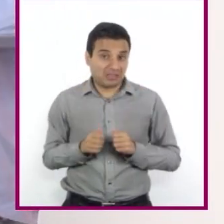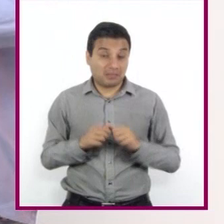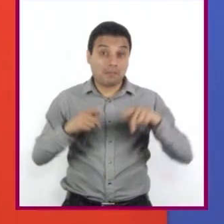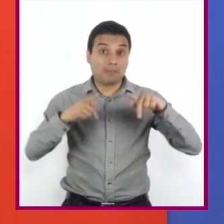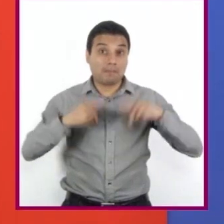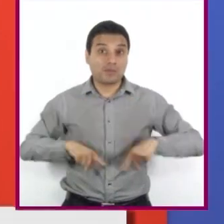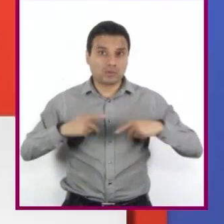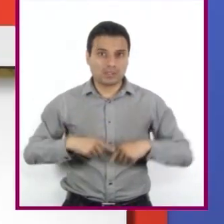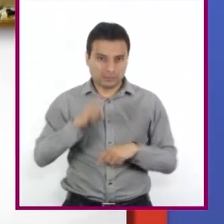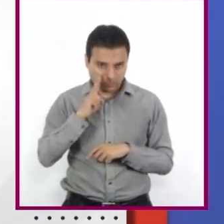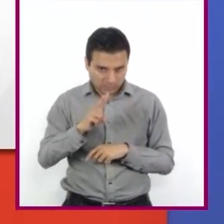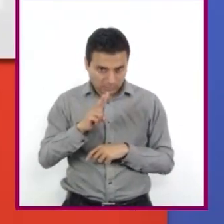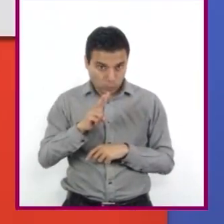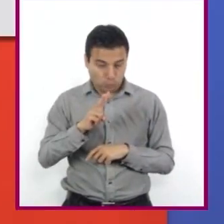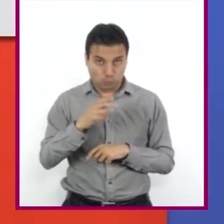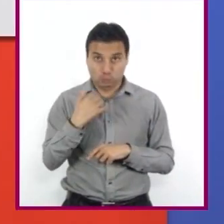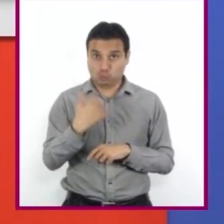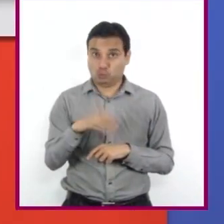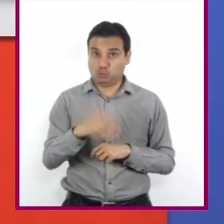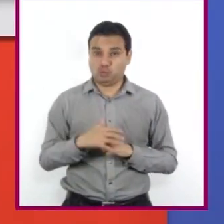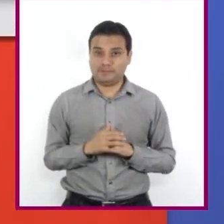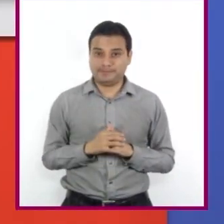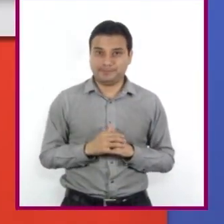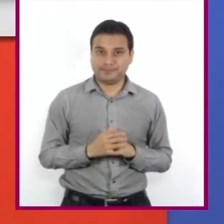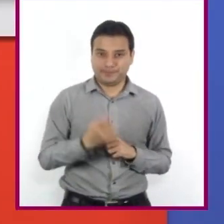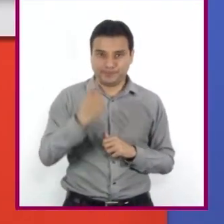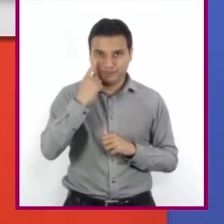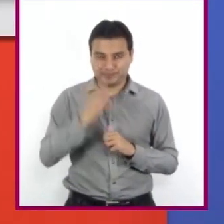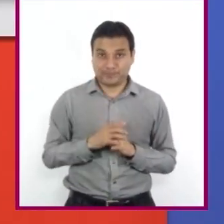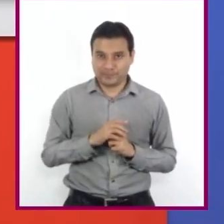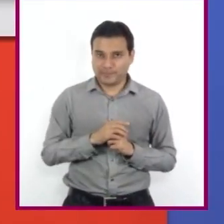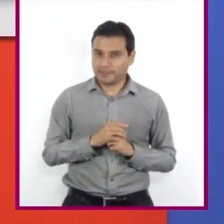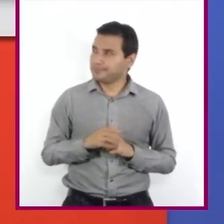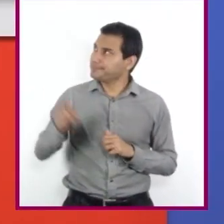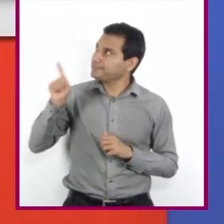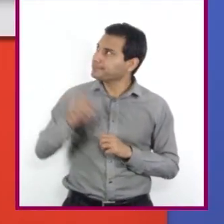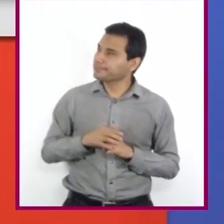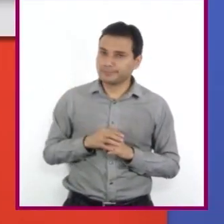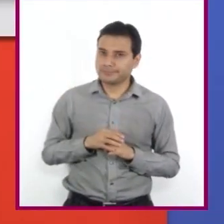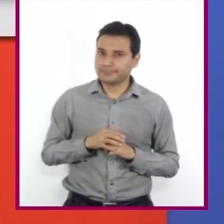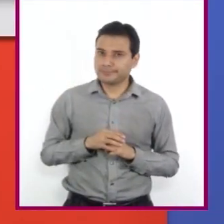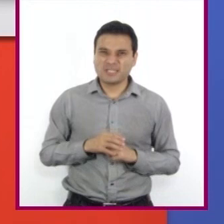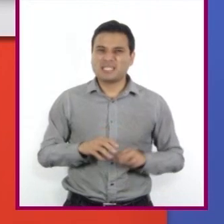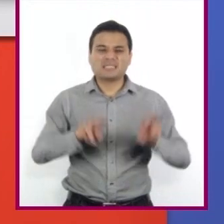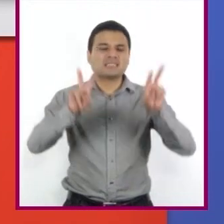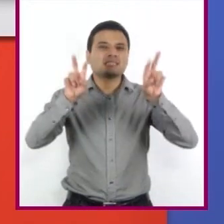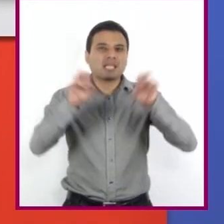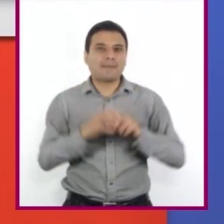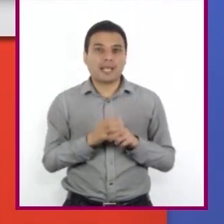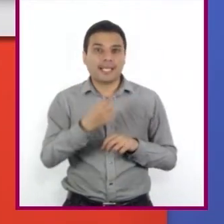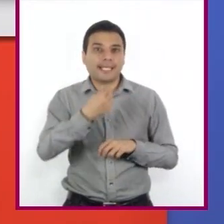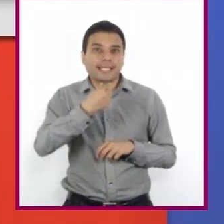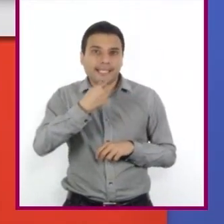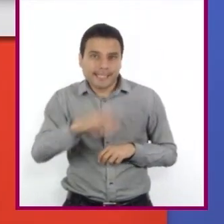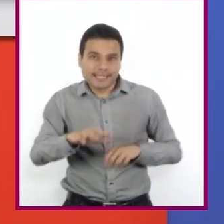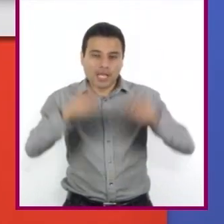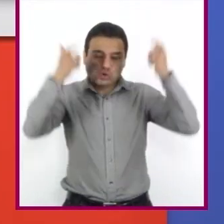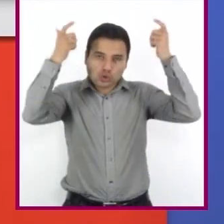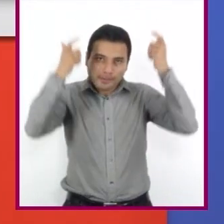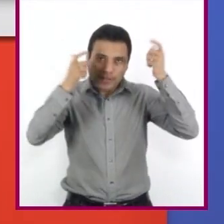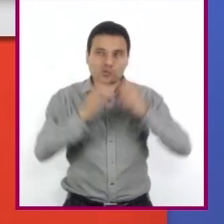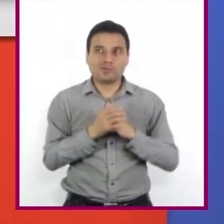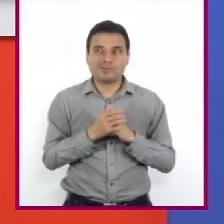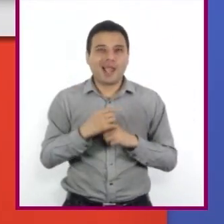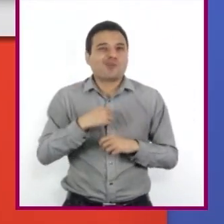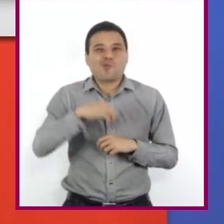impacte. Con el retrato de Marie Cassatt llamado Niña con sombrero de paja, pienso mucho en mi sobrina, cuando solía ir al